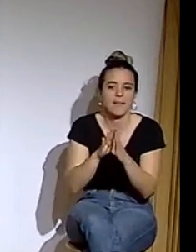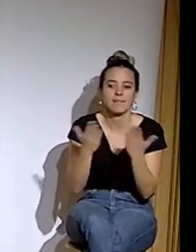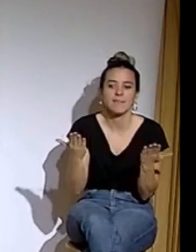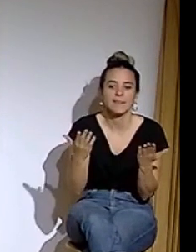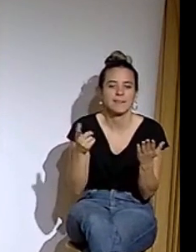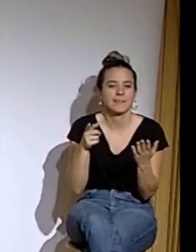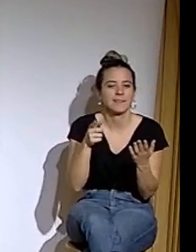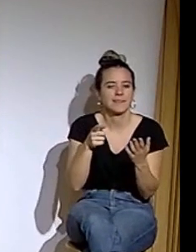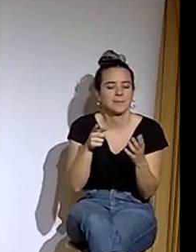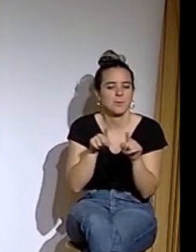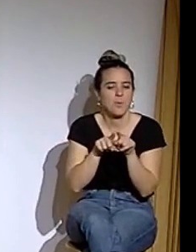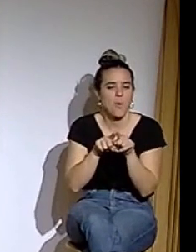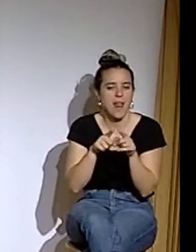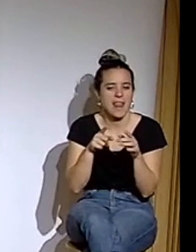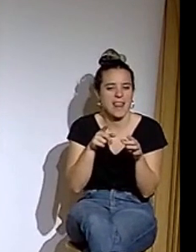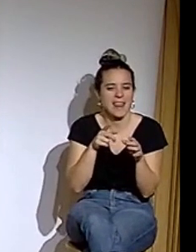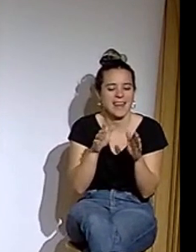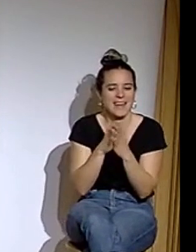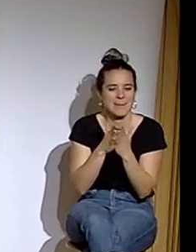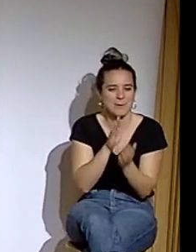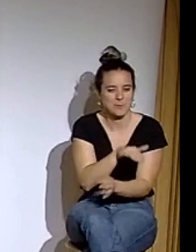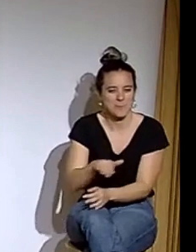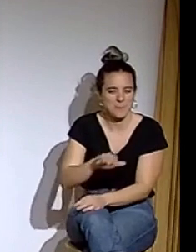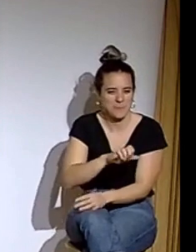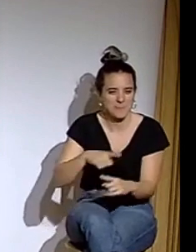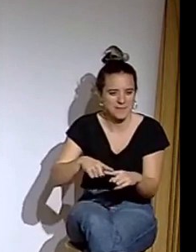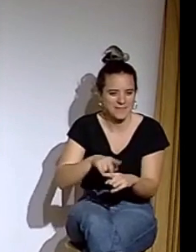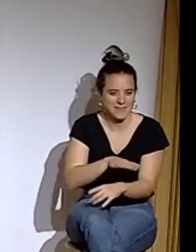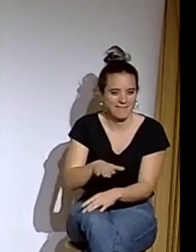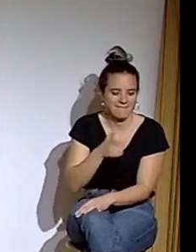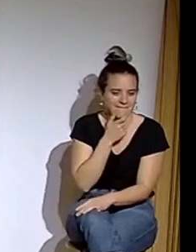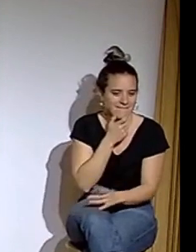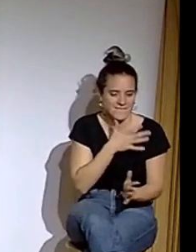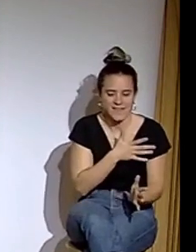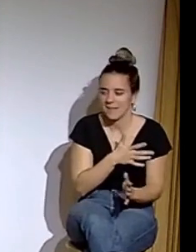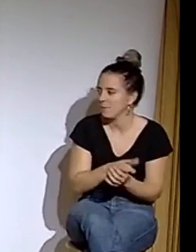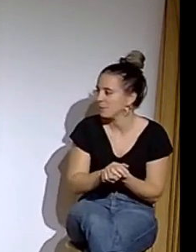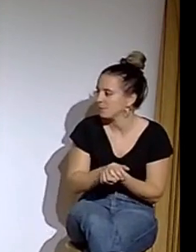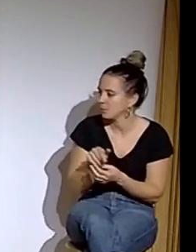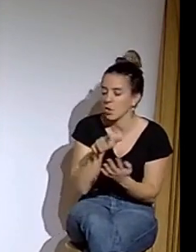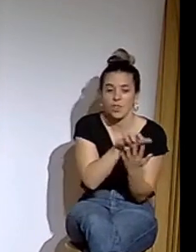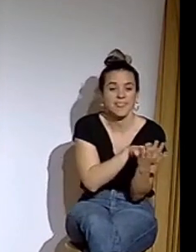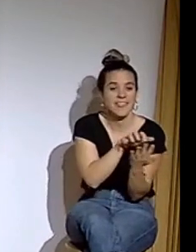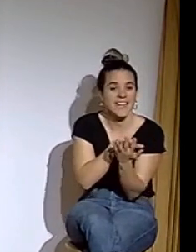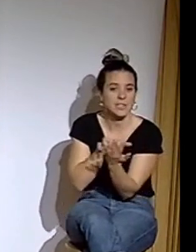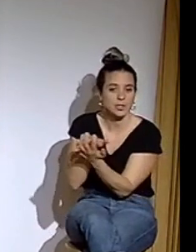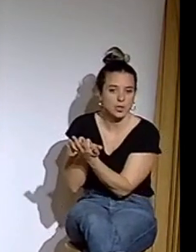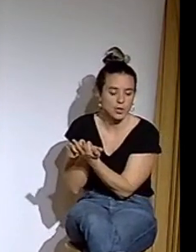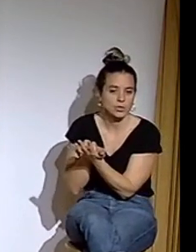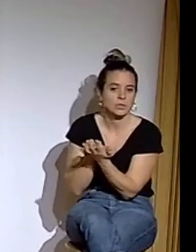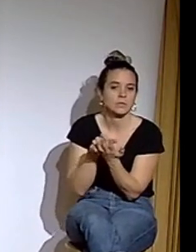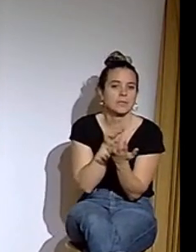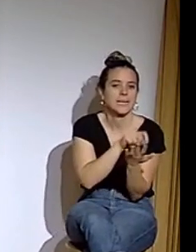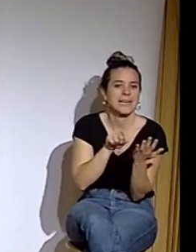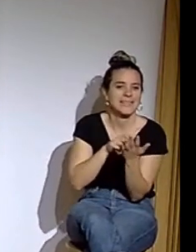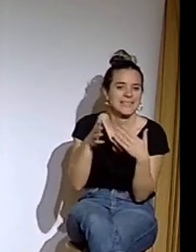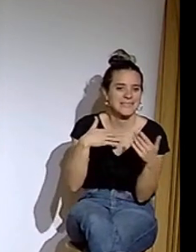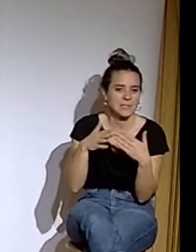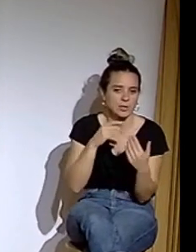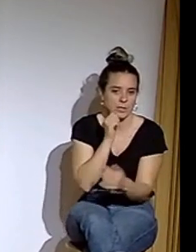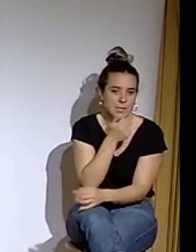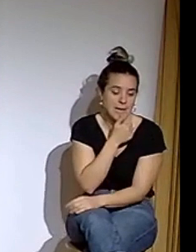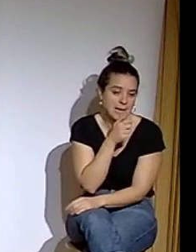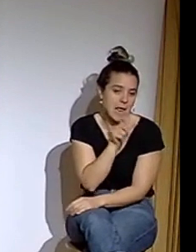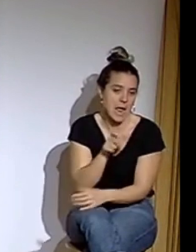de cuando éramos peques que a mí me encantaban y esto bueno Son son textos que han escrito les